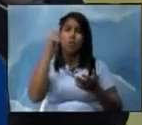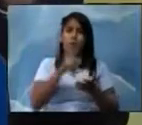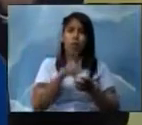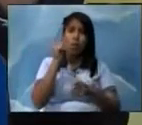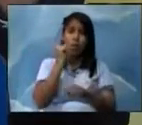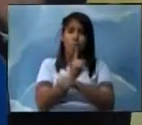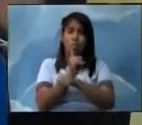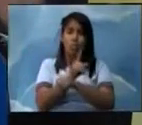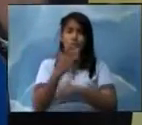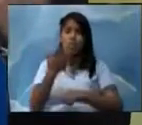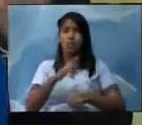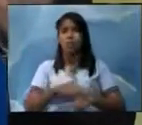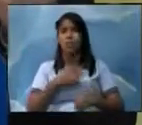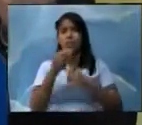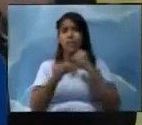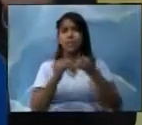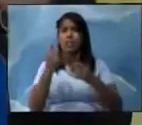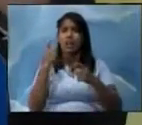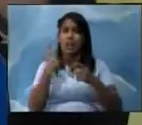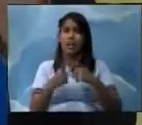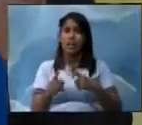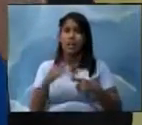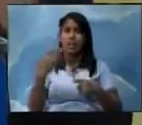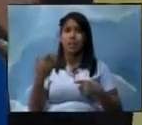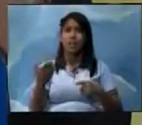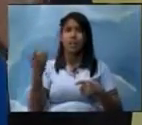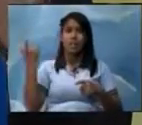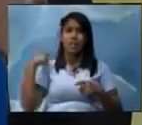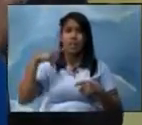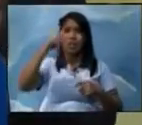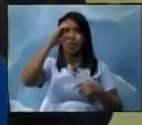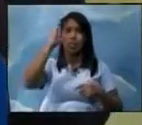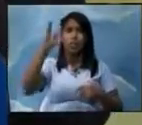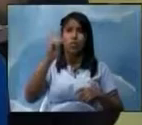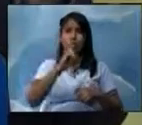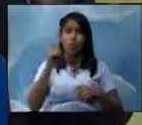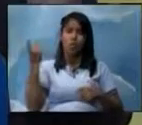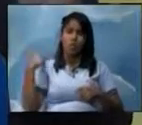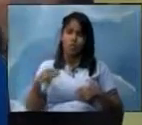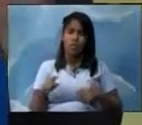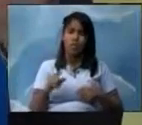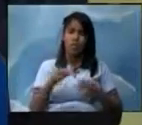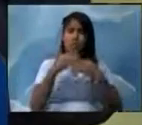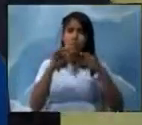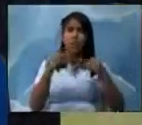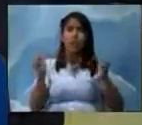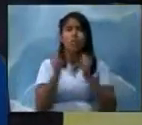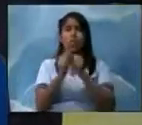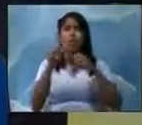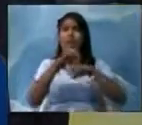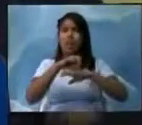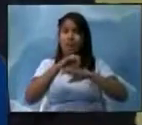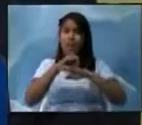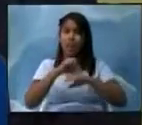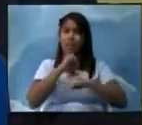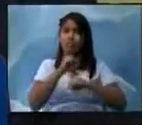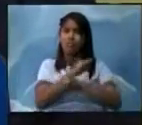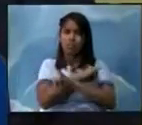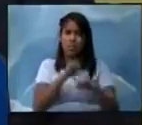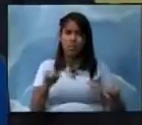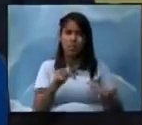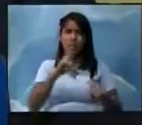los únicos que pueden hacerlo es aquellos que tienen un Dios que que no tiene morada con la carne no eso no eso es